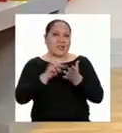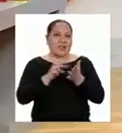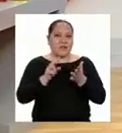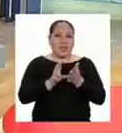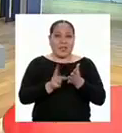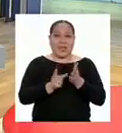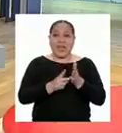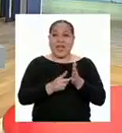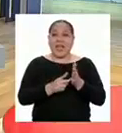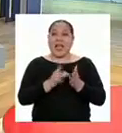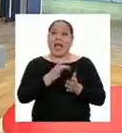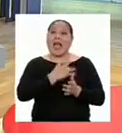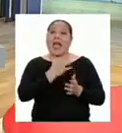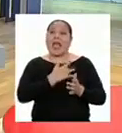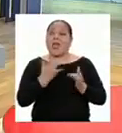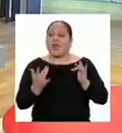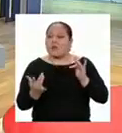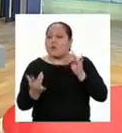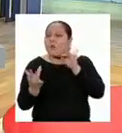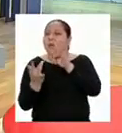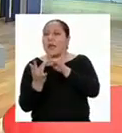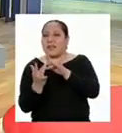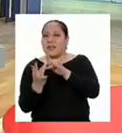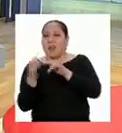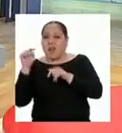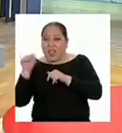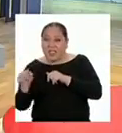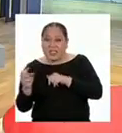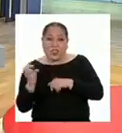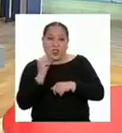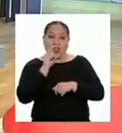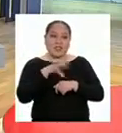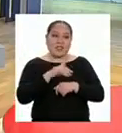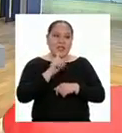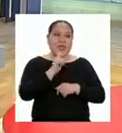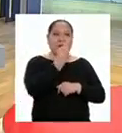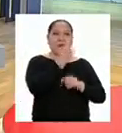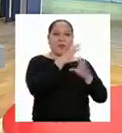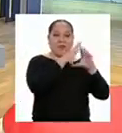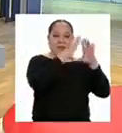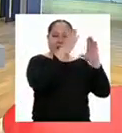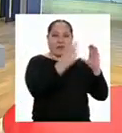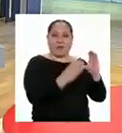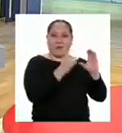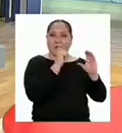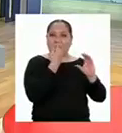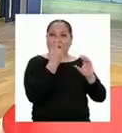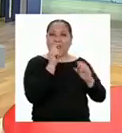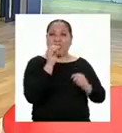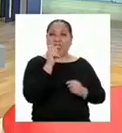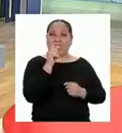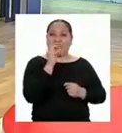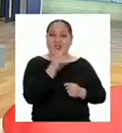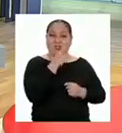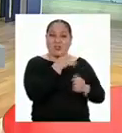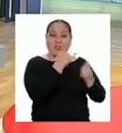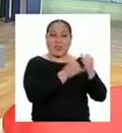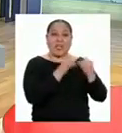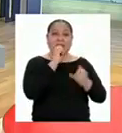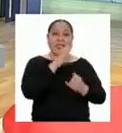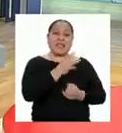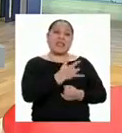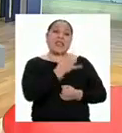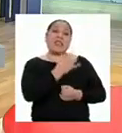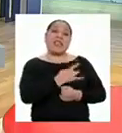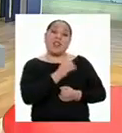ser empático. Esta idea se menciona explícitamente en el párrafo 2 del texto 2, en la parte final, cuando dice